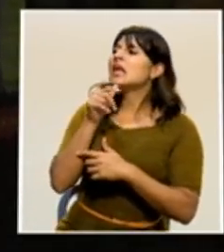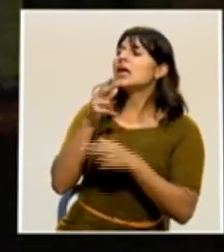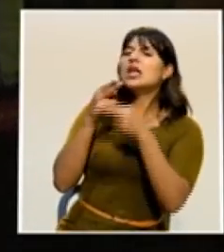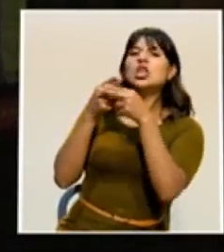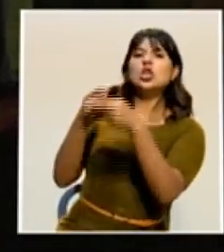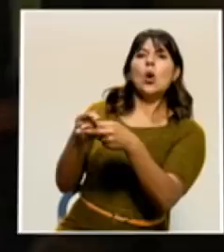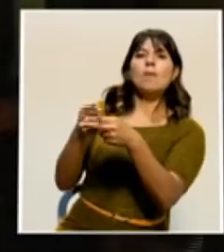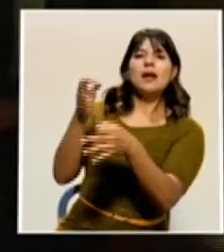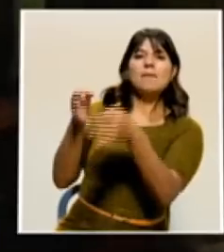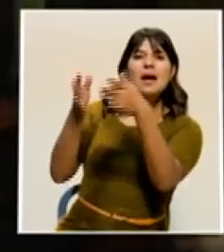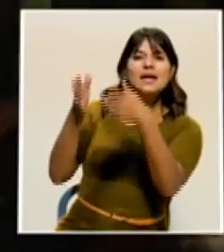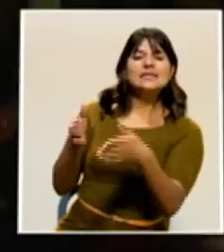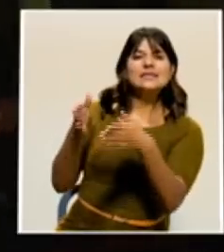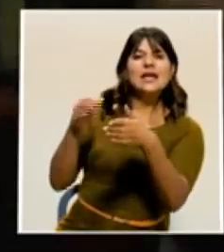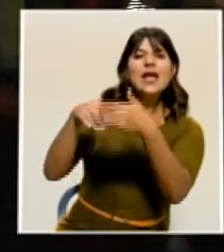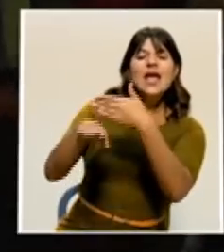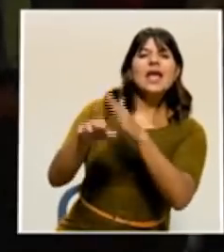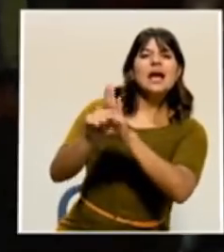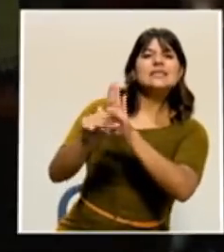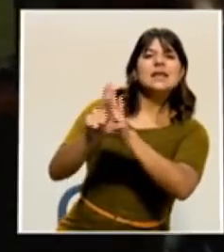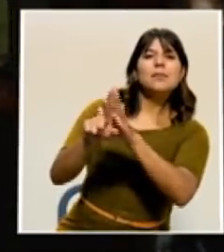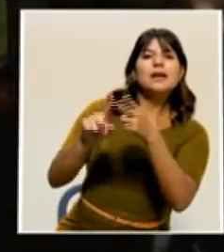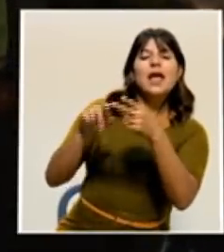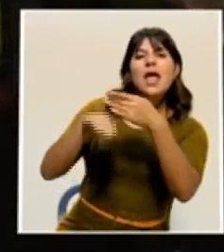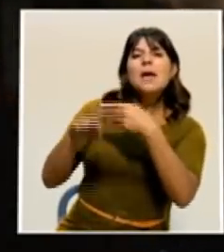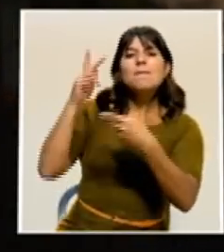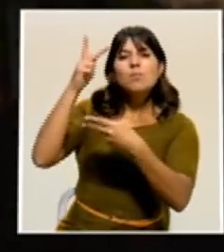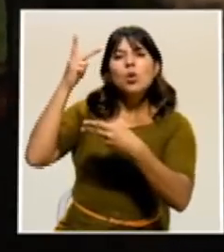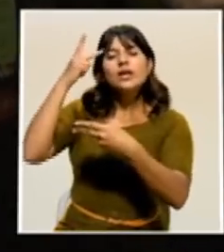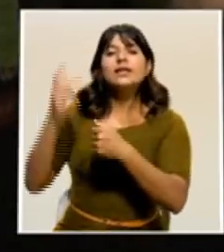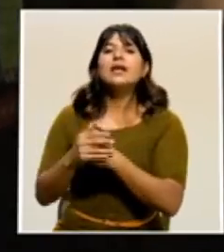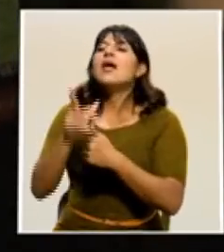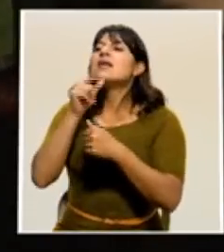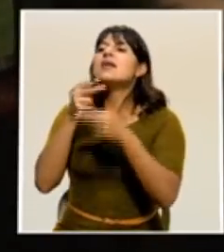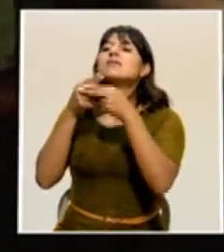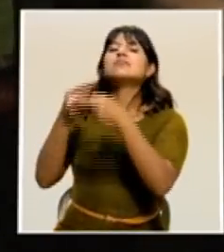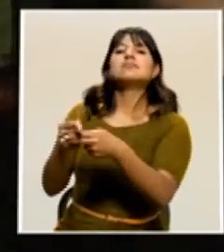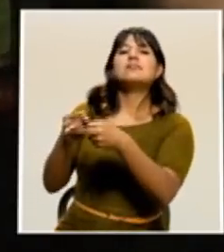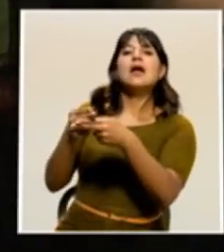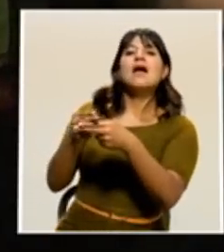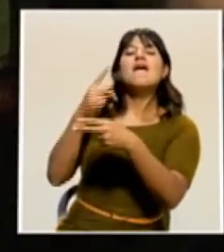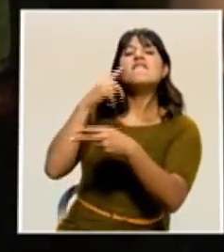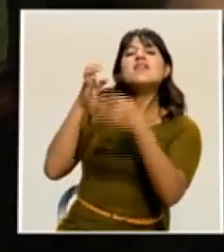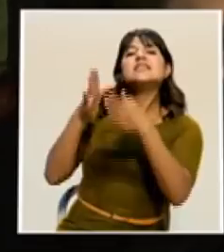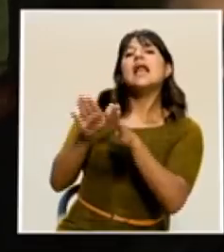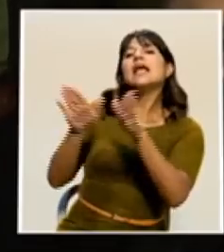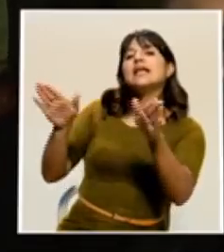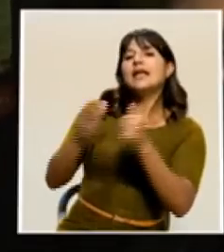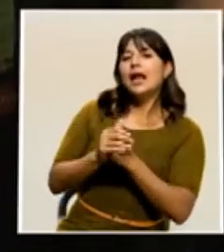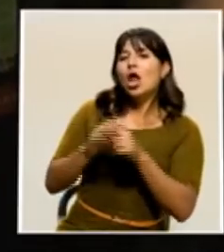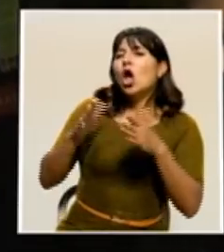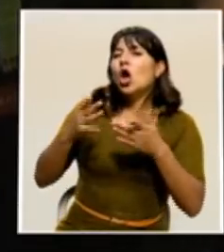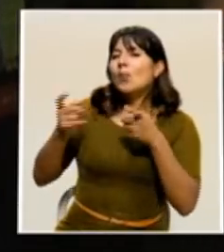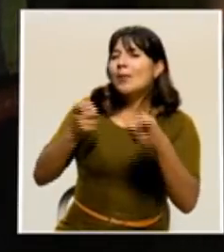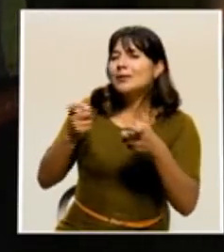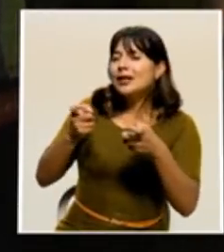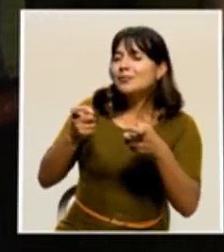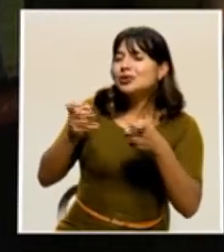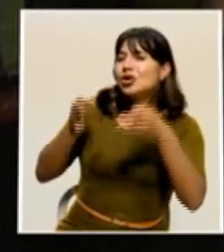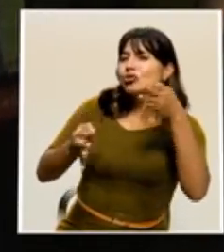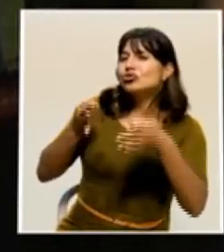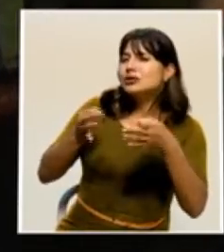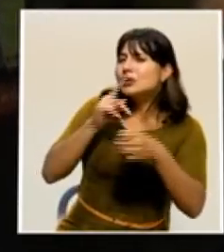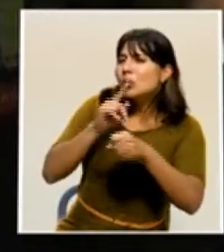Justicia en la política, en la Asamblea Legislativa? ¿Quién nombra en sí a la Fiscala General? ¿Cómo está en este momento la Administración de Justicia